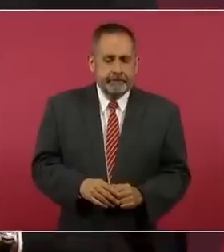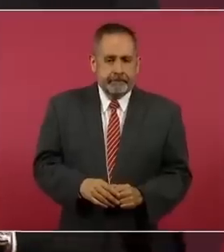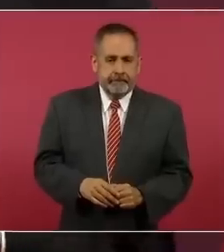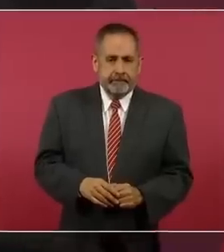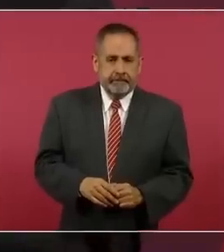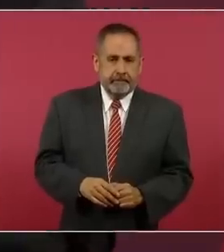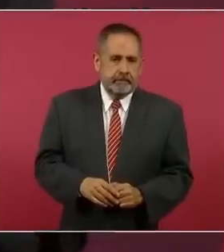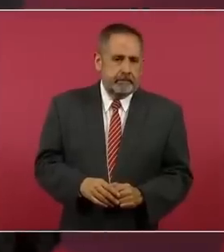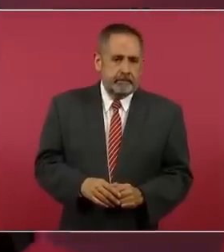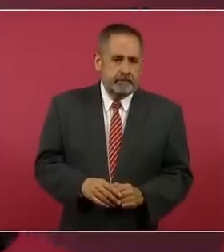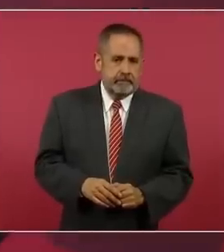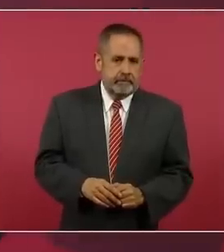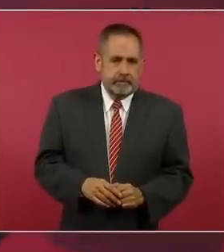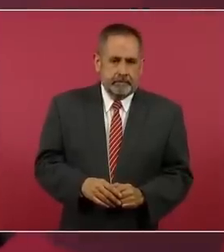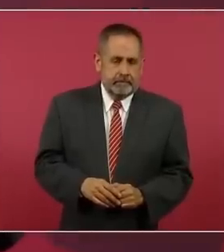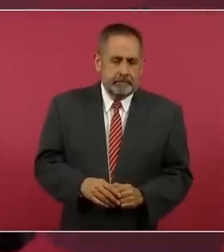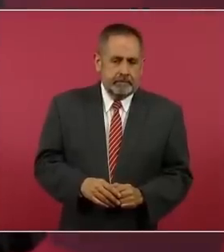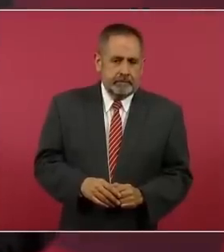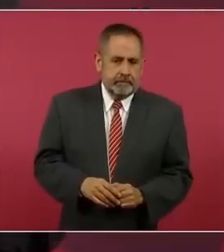los